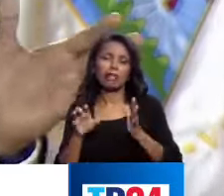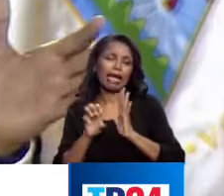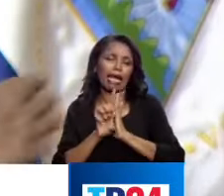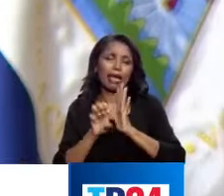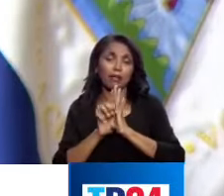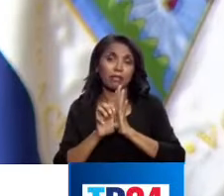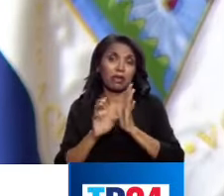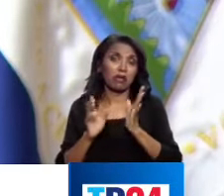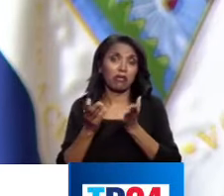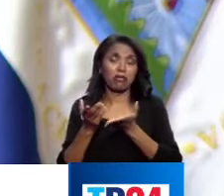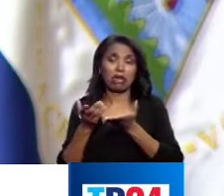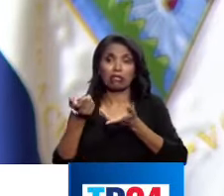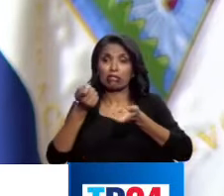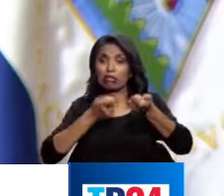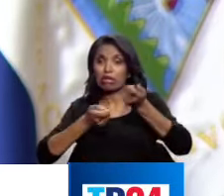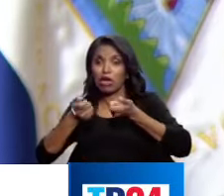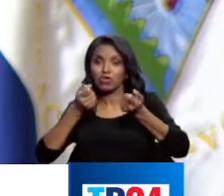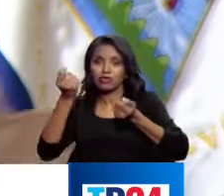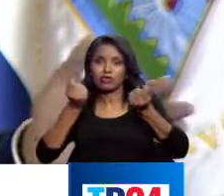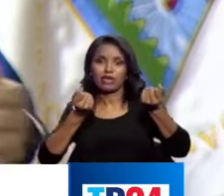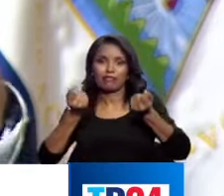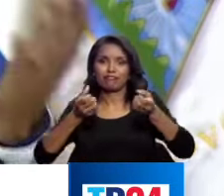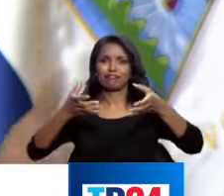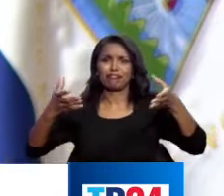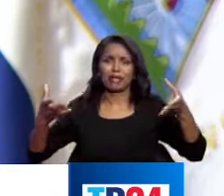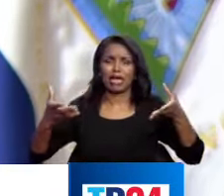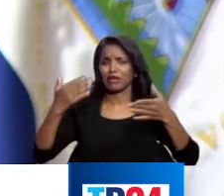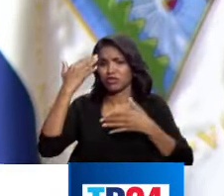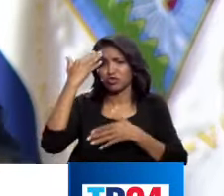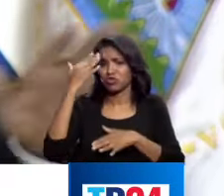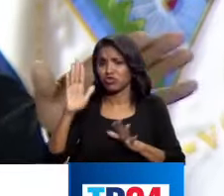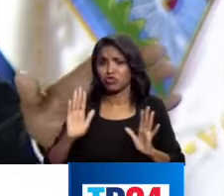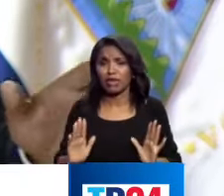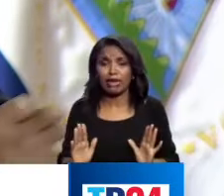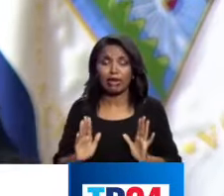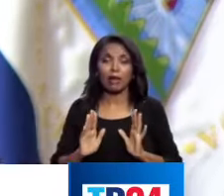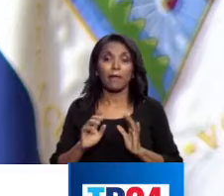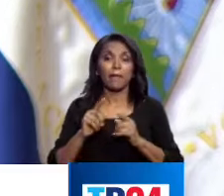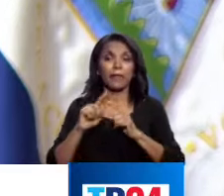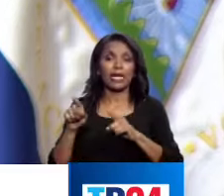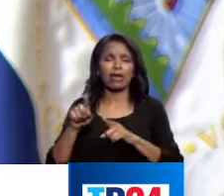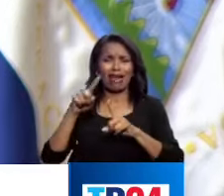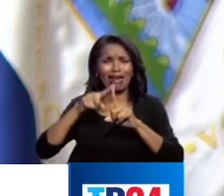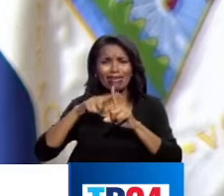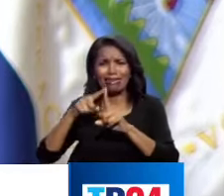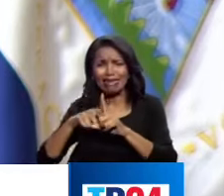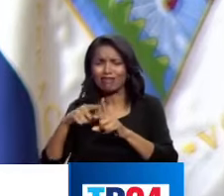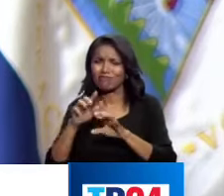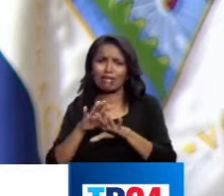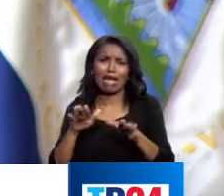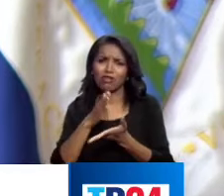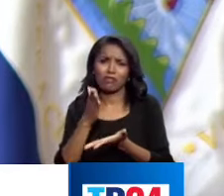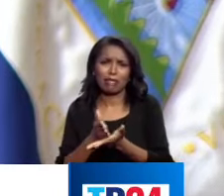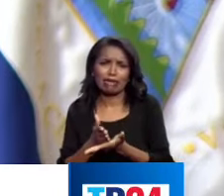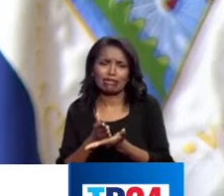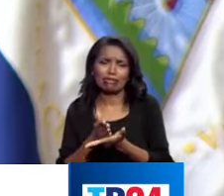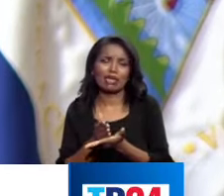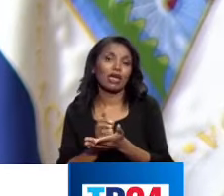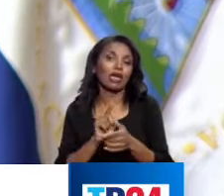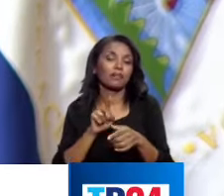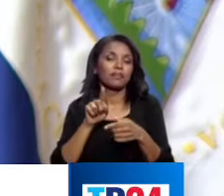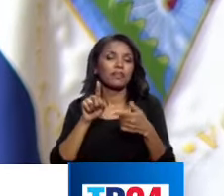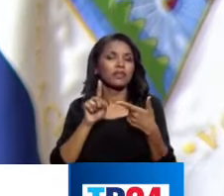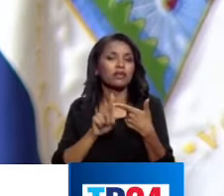a quien sea que lo tenga de alquiler de camiones o de venta de piezas o todo esto, porque ese es parte del problema. Otro correctivo es dejar de